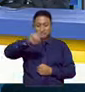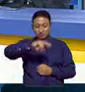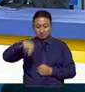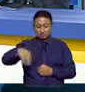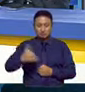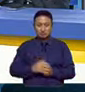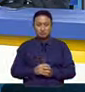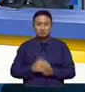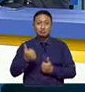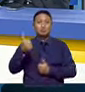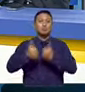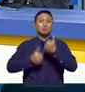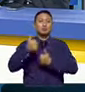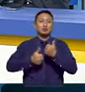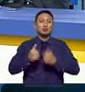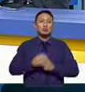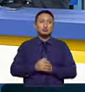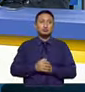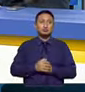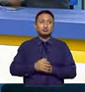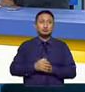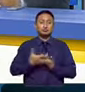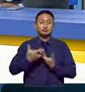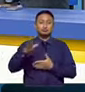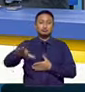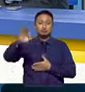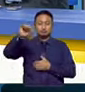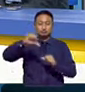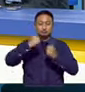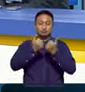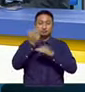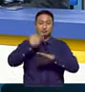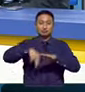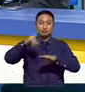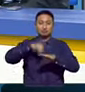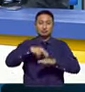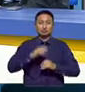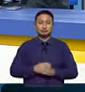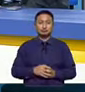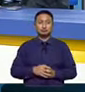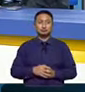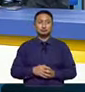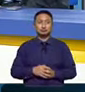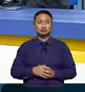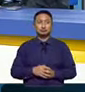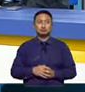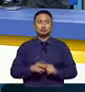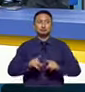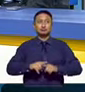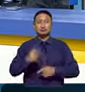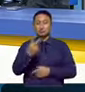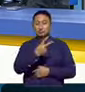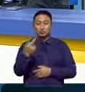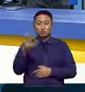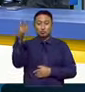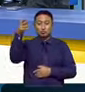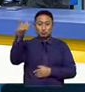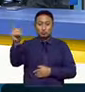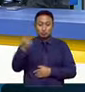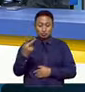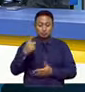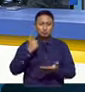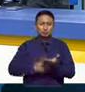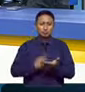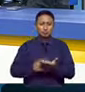Comercio y hoy es candidato en esta elección de hoy, asambleísta nacional, por Concertación. Pero los dos son académicos, los dos son analistas, han